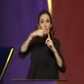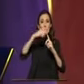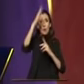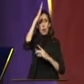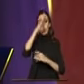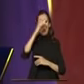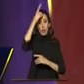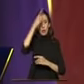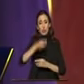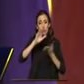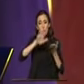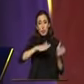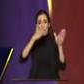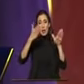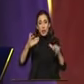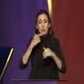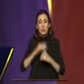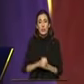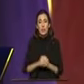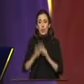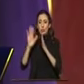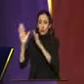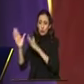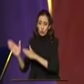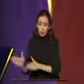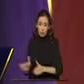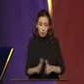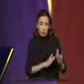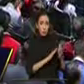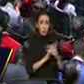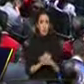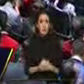decida cerrarnos los ojos. Es decir,